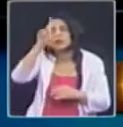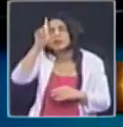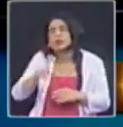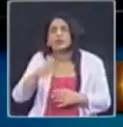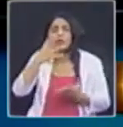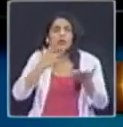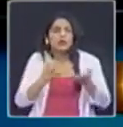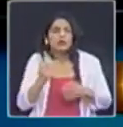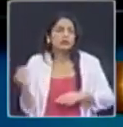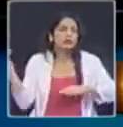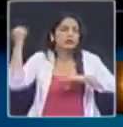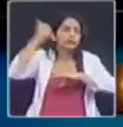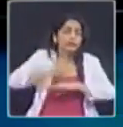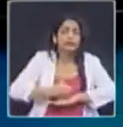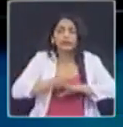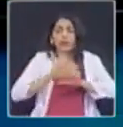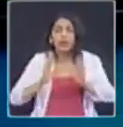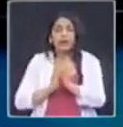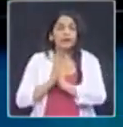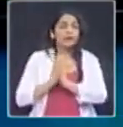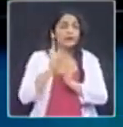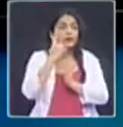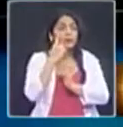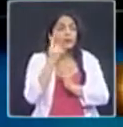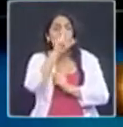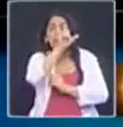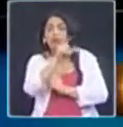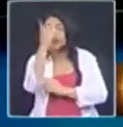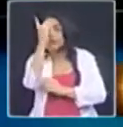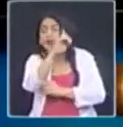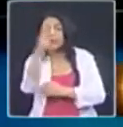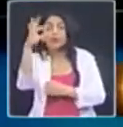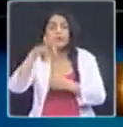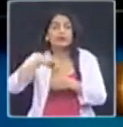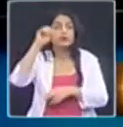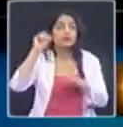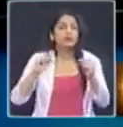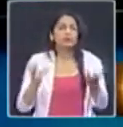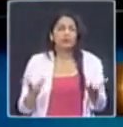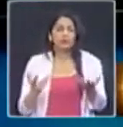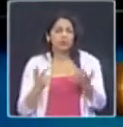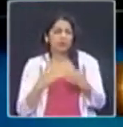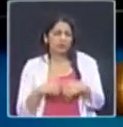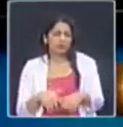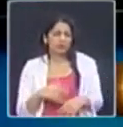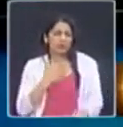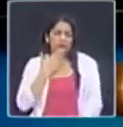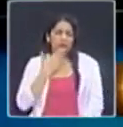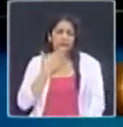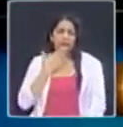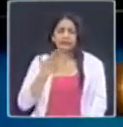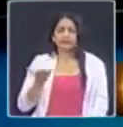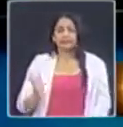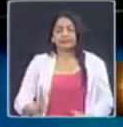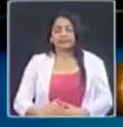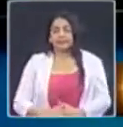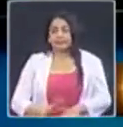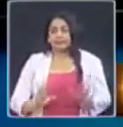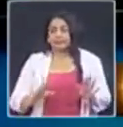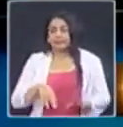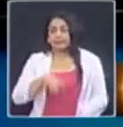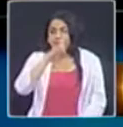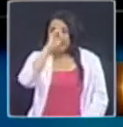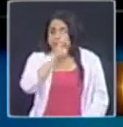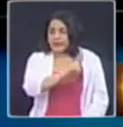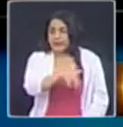tiene que decidir en las urnas si los eligen yo creo que me reservo el adjetivo para efectos de no ofender a las